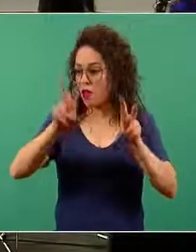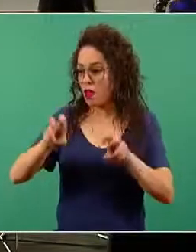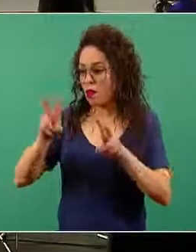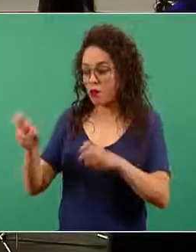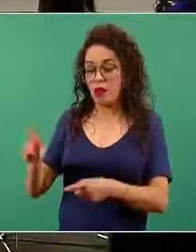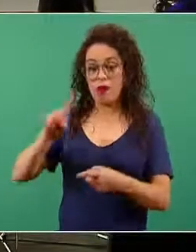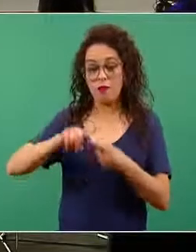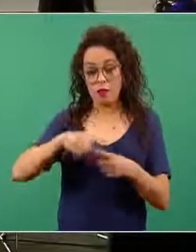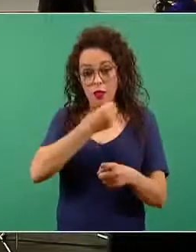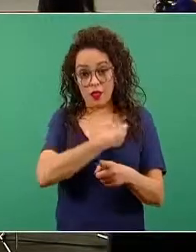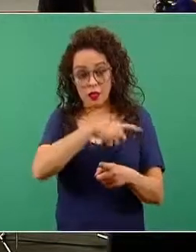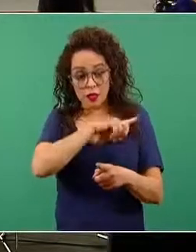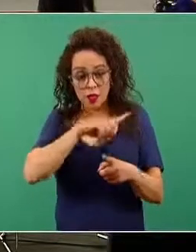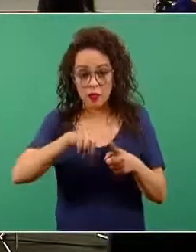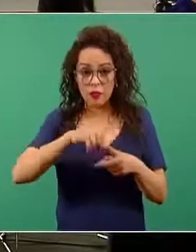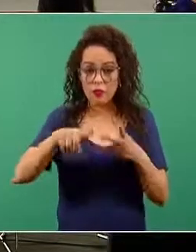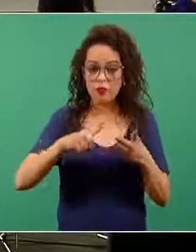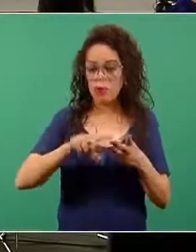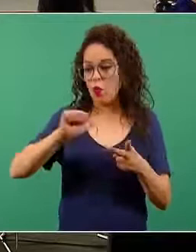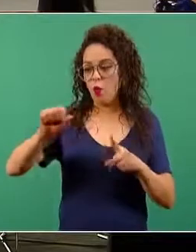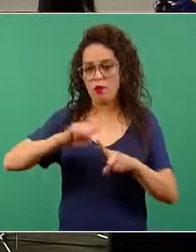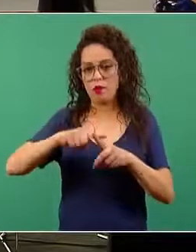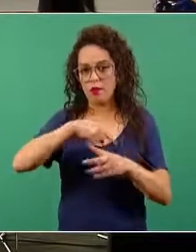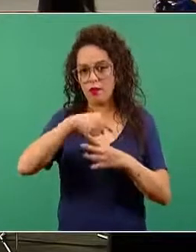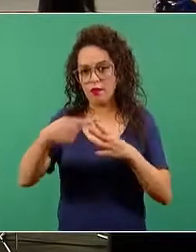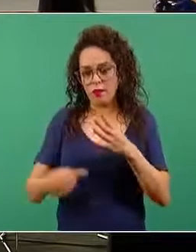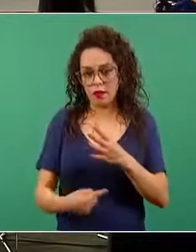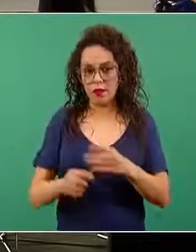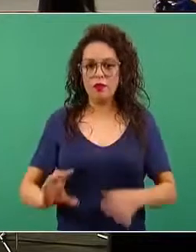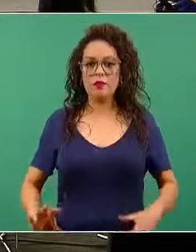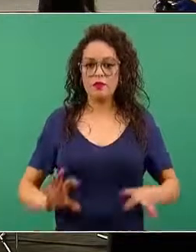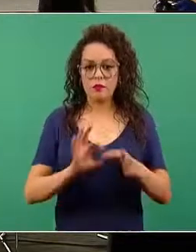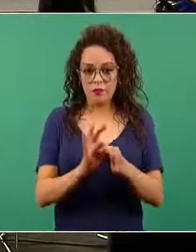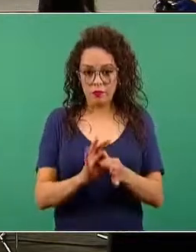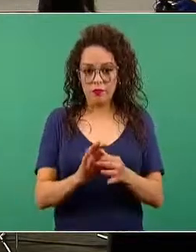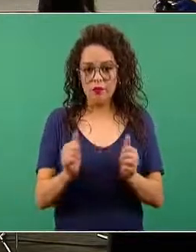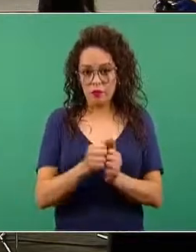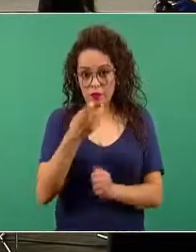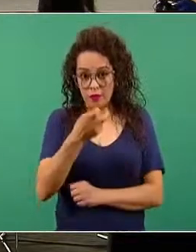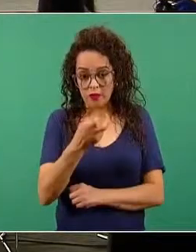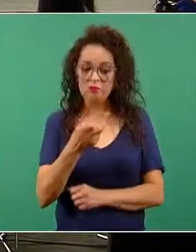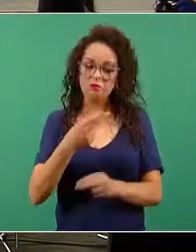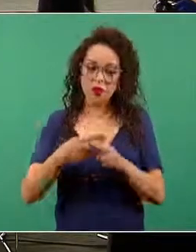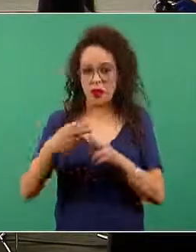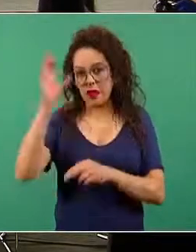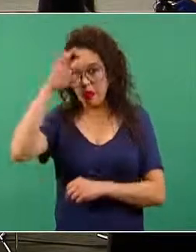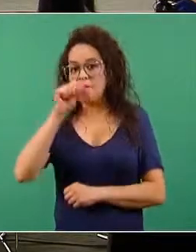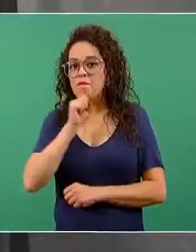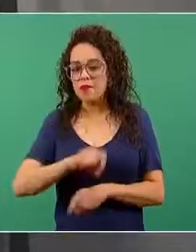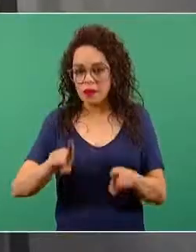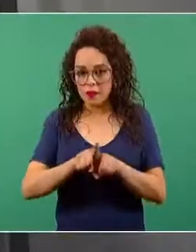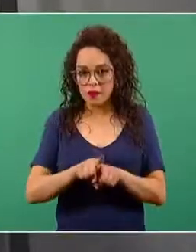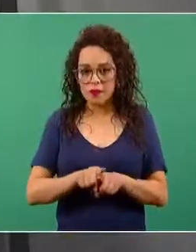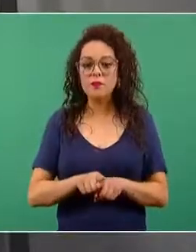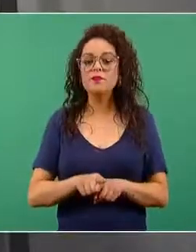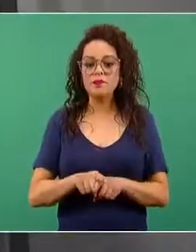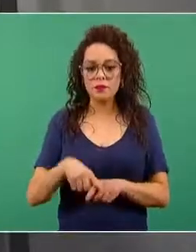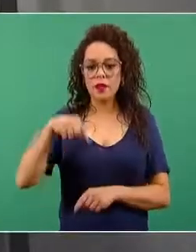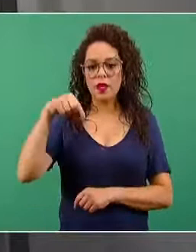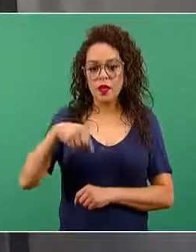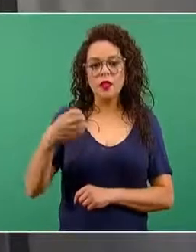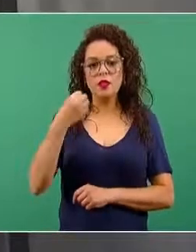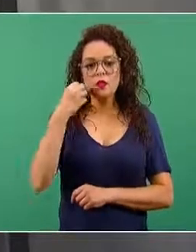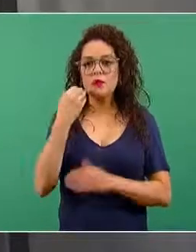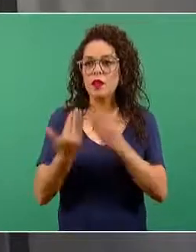tanto de la salud como de otras disciplinas relacionadas, y fue presentado públicamente en una conferencia matutina